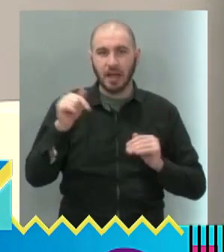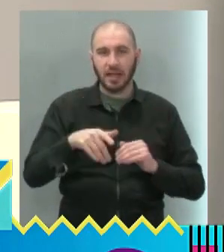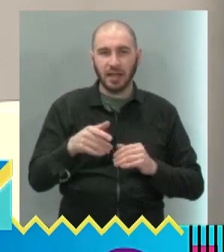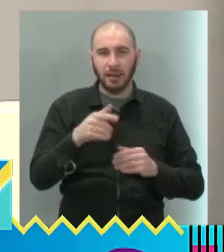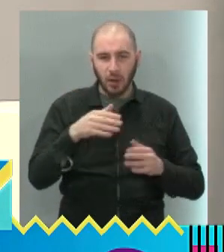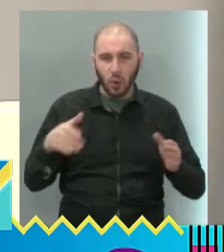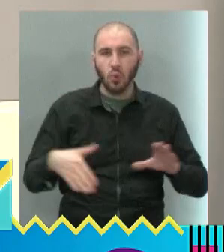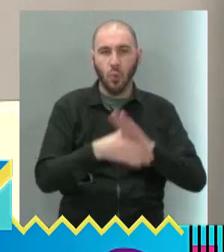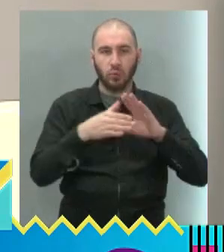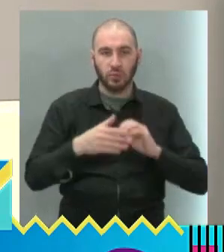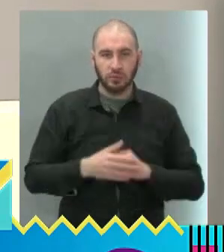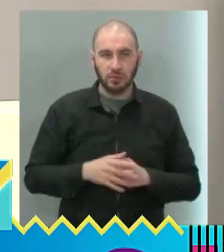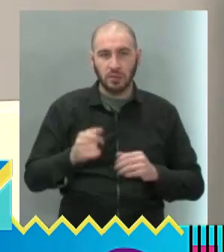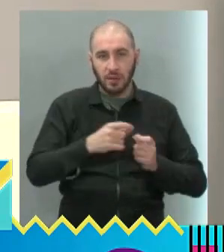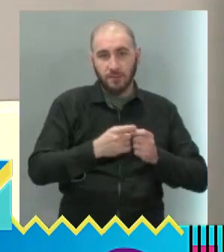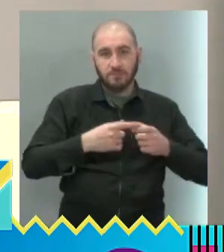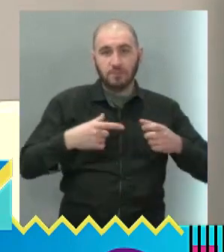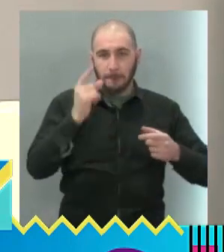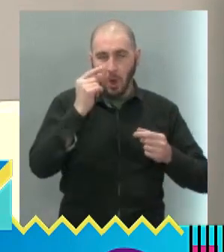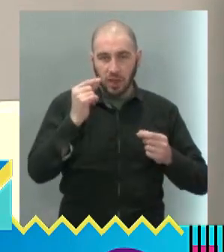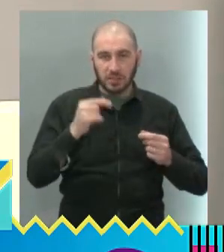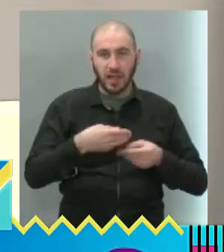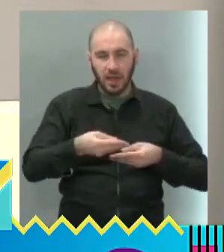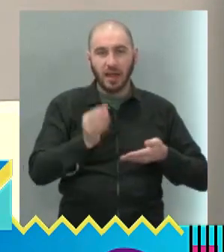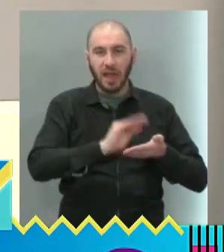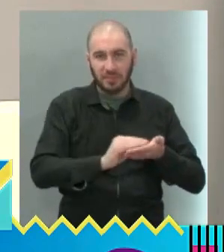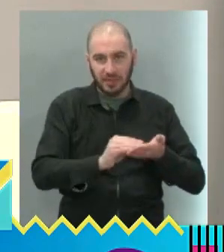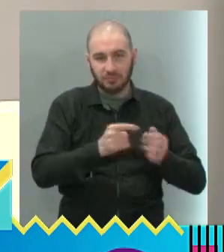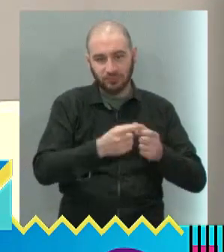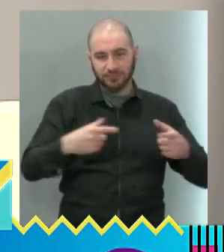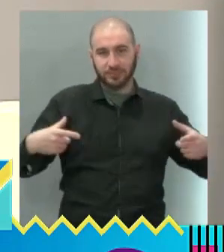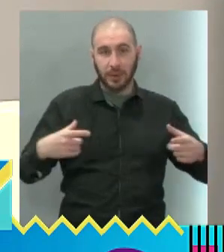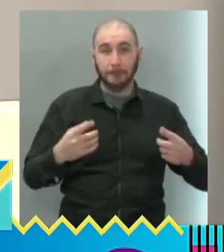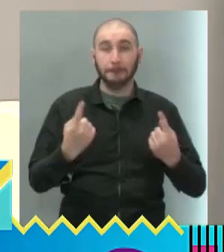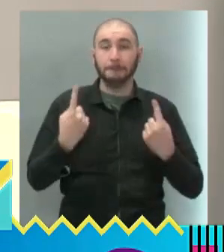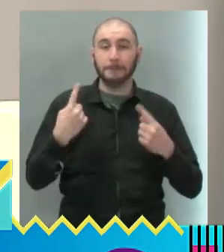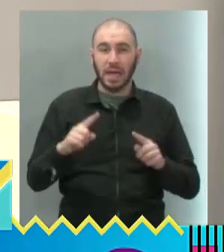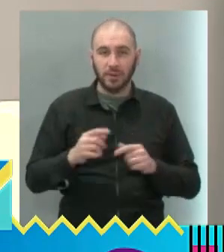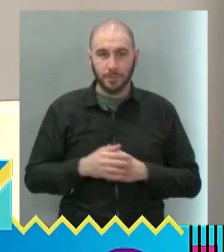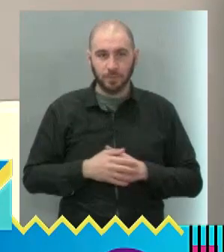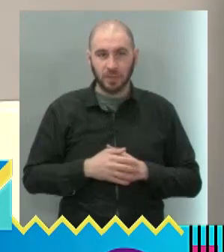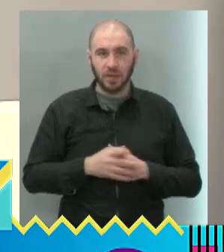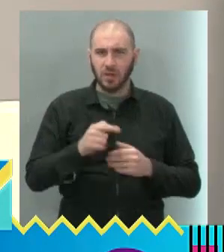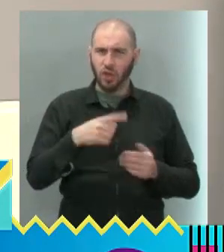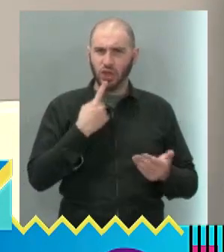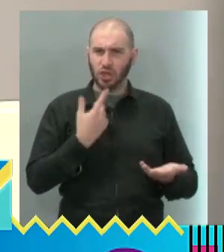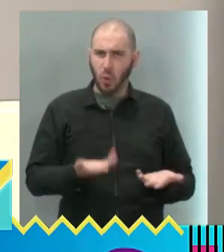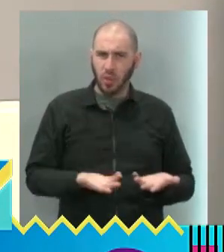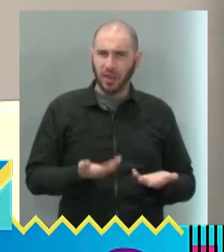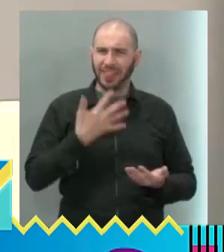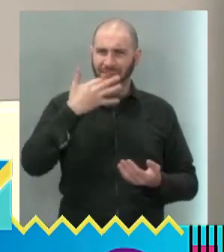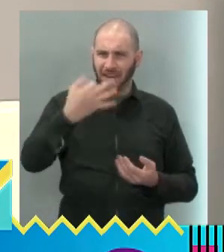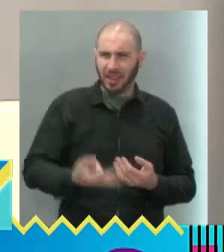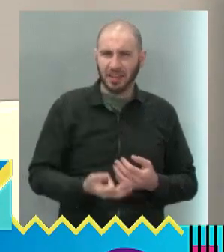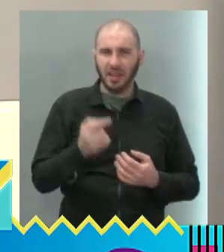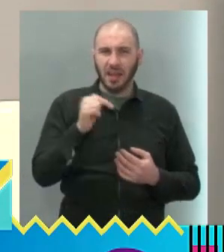de gracia y crecer política y administrativamente. Pero entramos en duda si